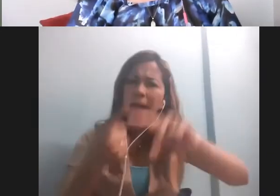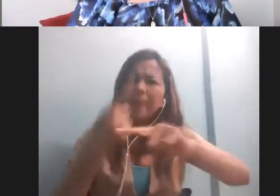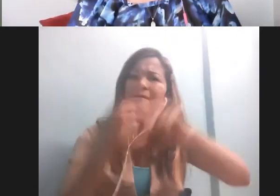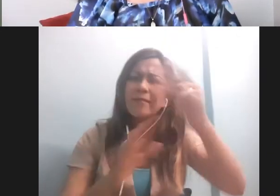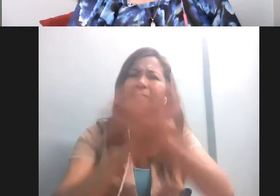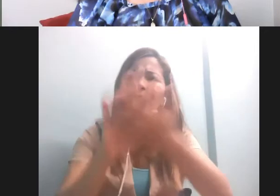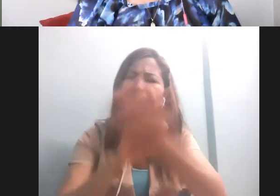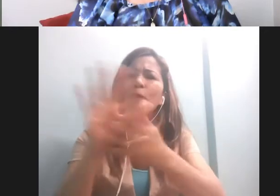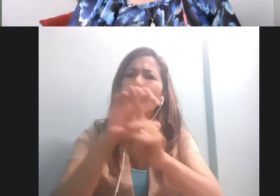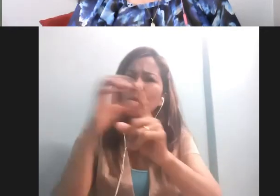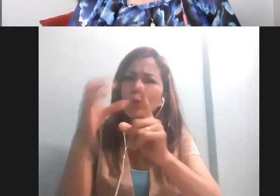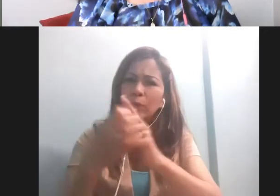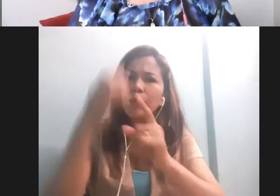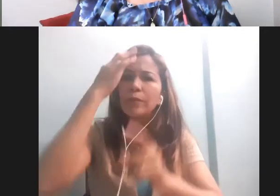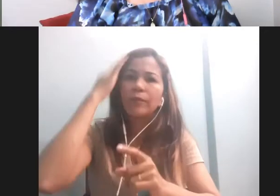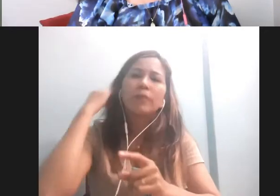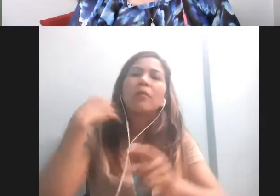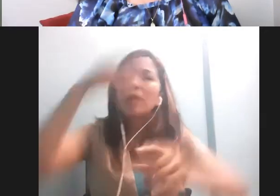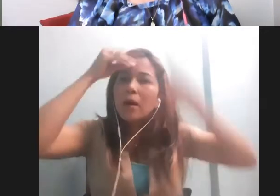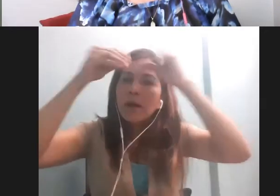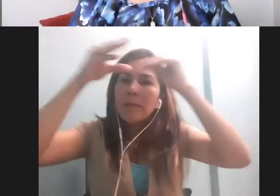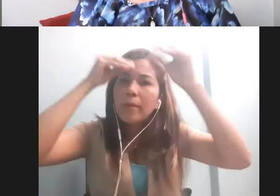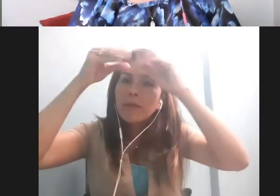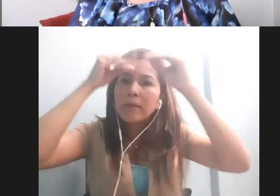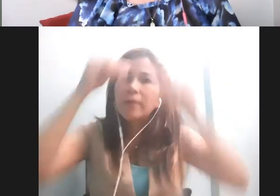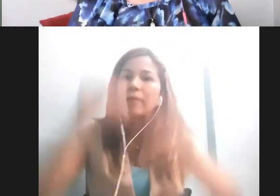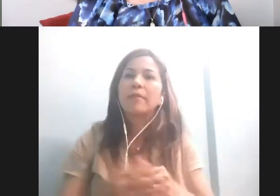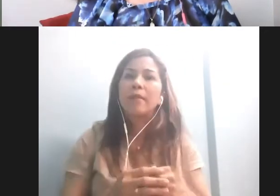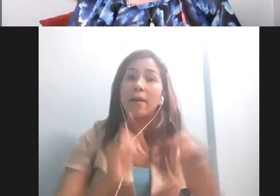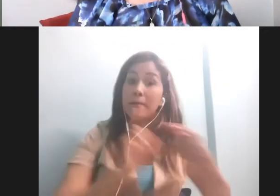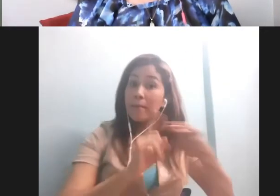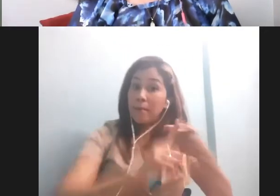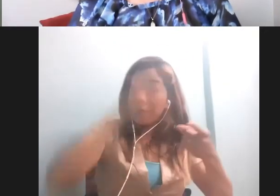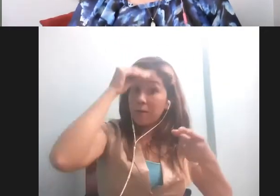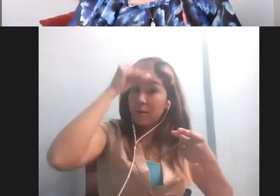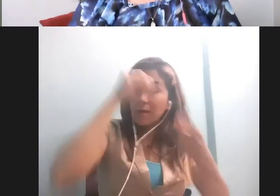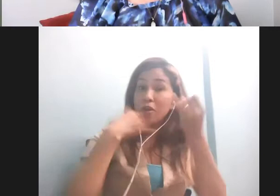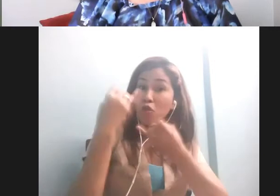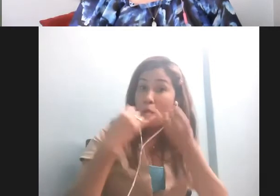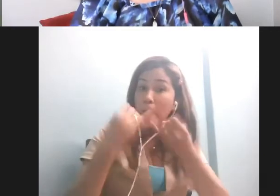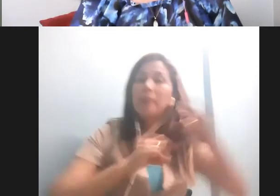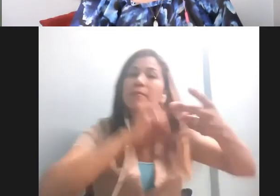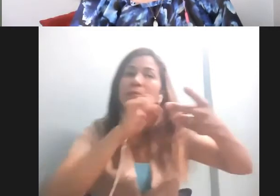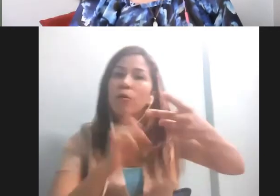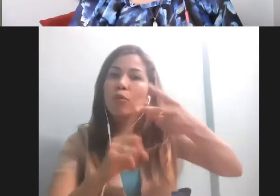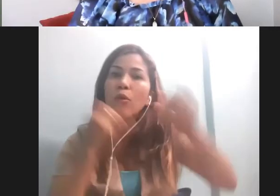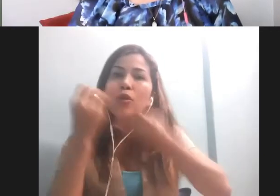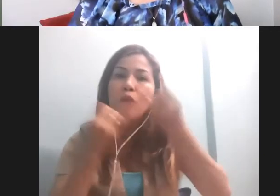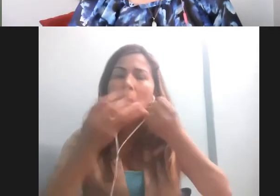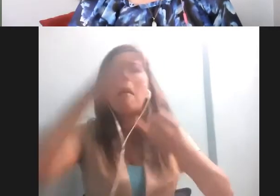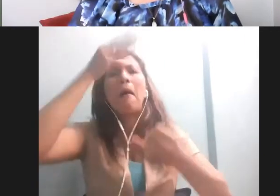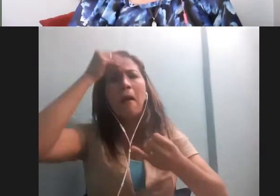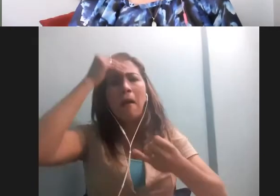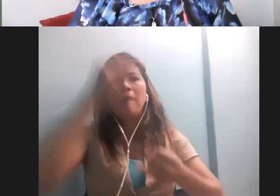que el proceso de aprender una segunda lengua no es lo mismo que aprender una primera lengua, ¿no? Entonces ahí va a estar, digamos que en igualdad de condiciones.